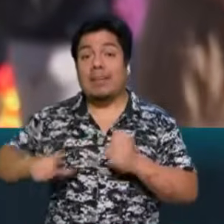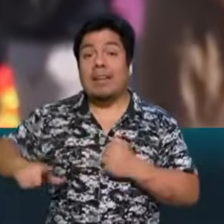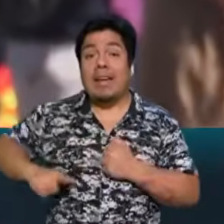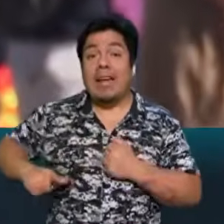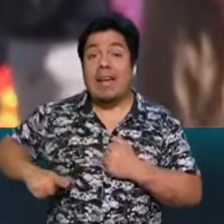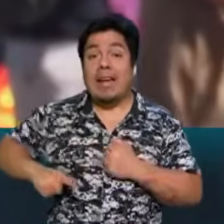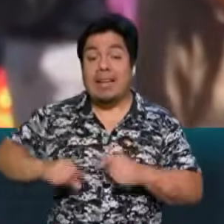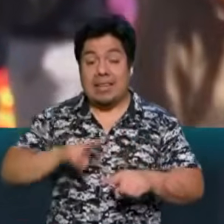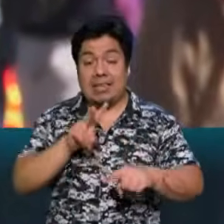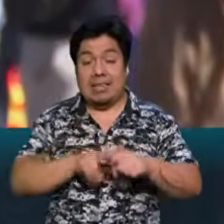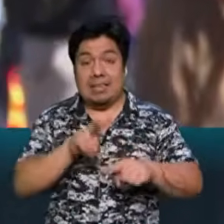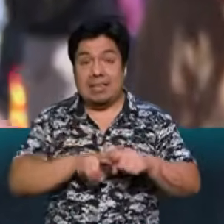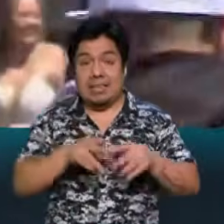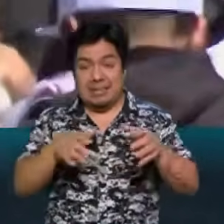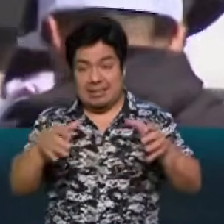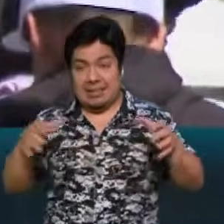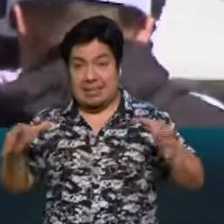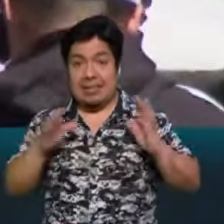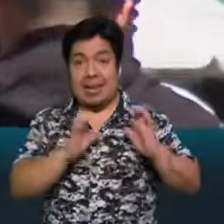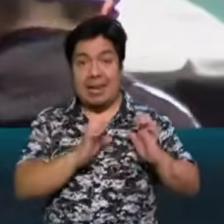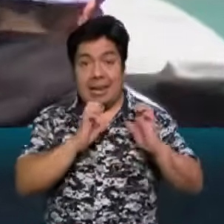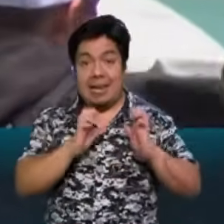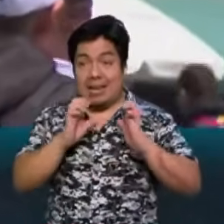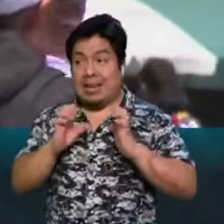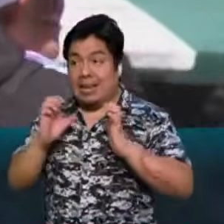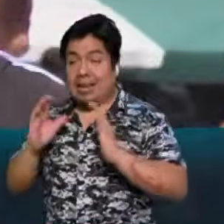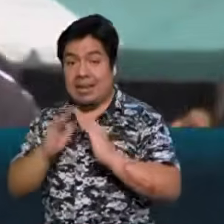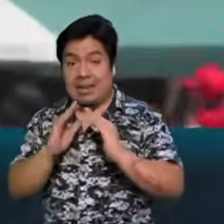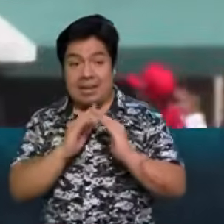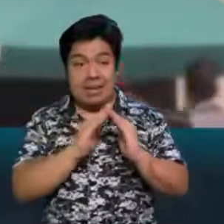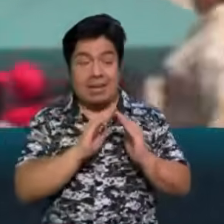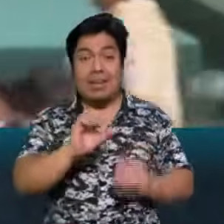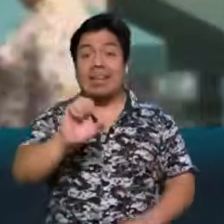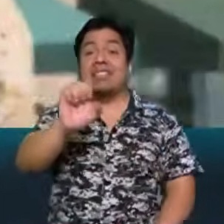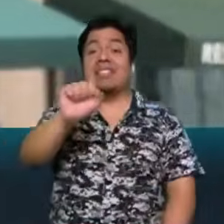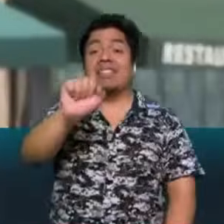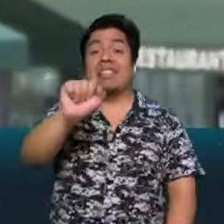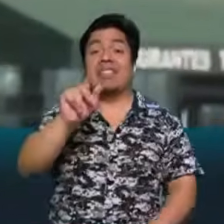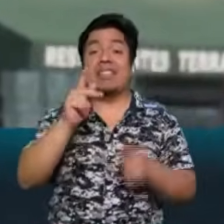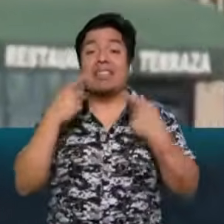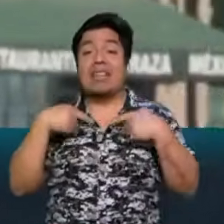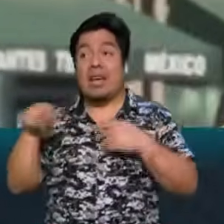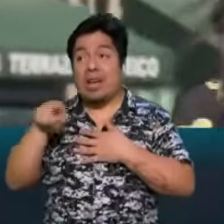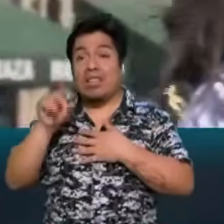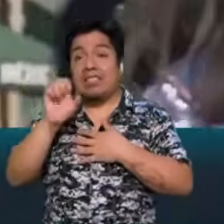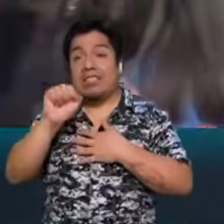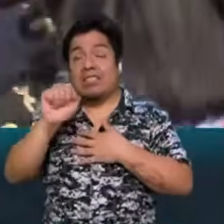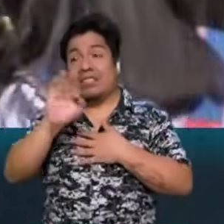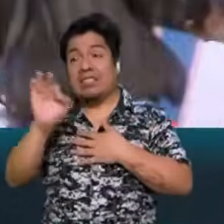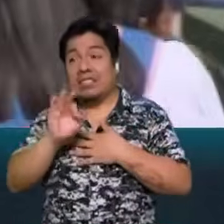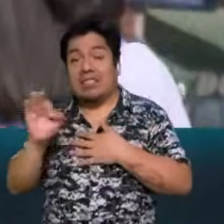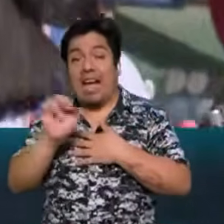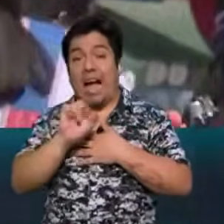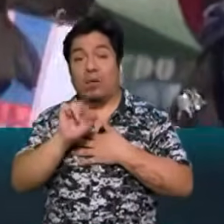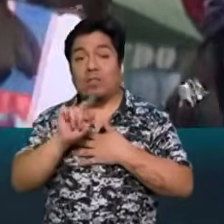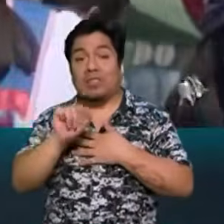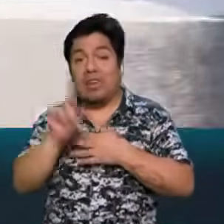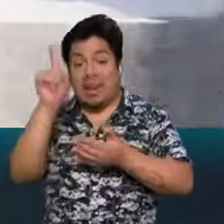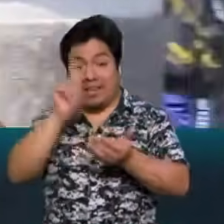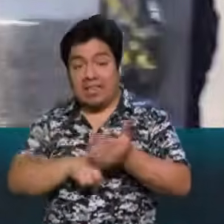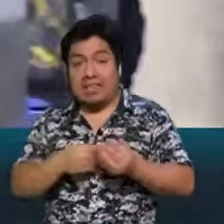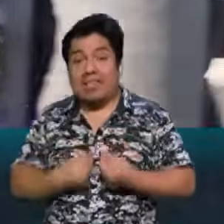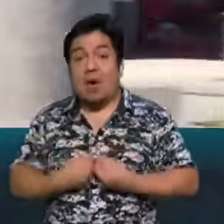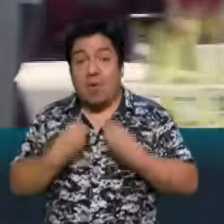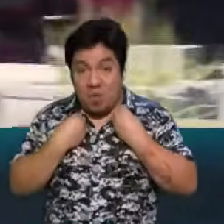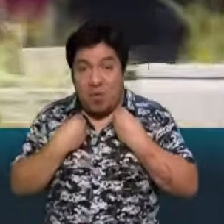un parque de vivienda donde el 60% de la gente de la capital de Austria vive. Y